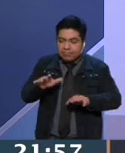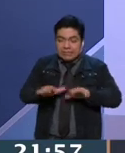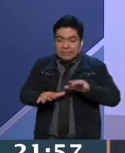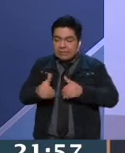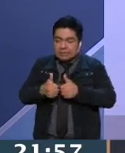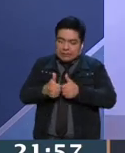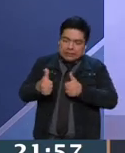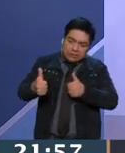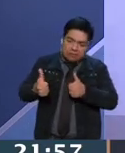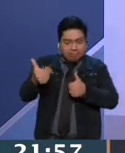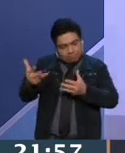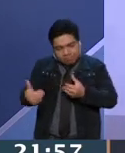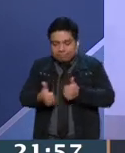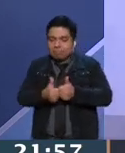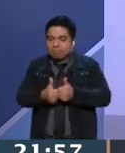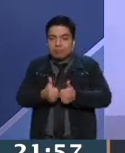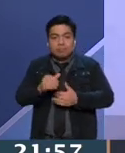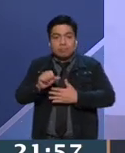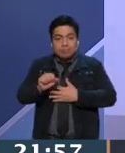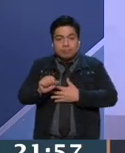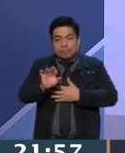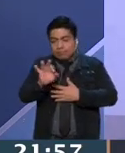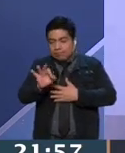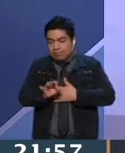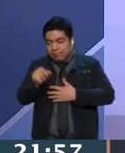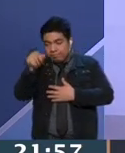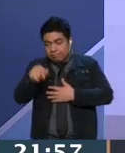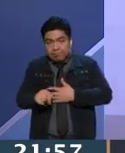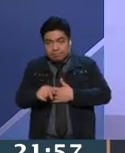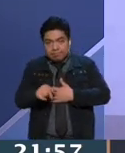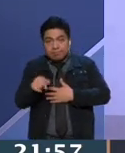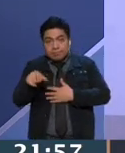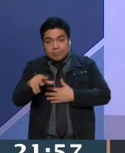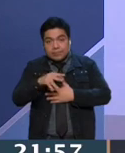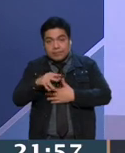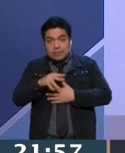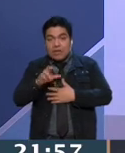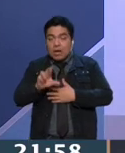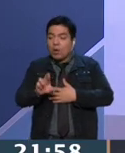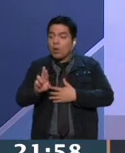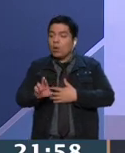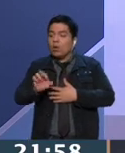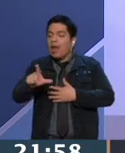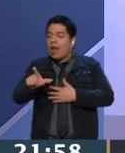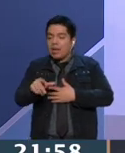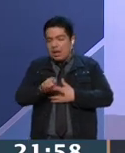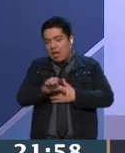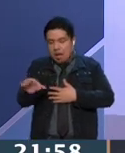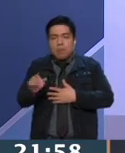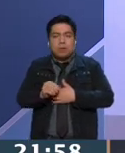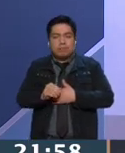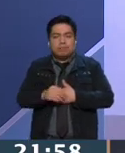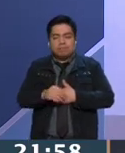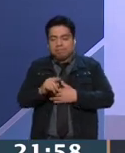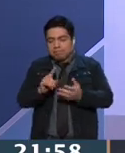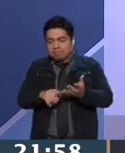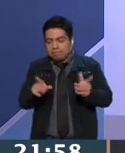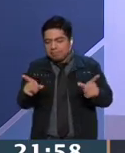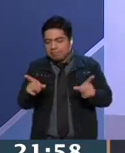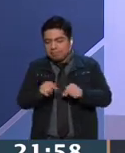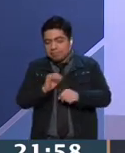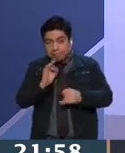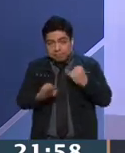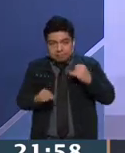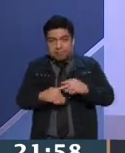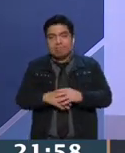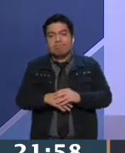muy alejados, y el 60% del territorio de la Ciudad de México es territorio rural. Entonces, bueno, por último cerrar diciendo